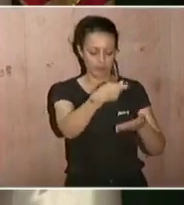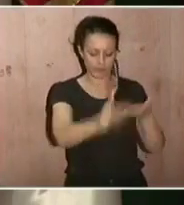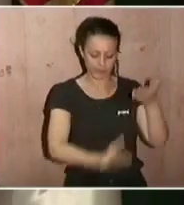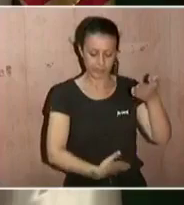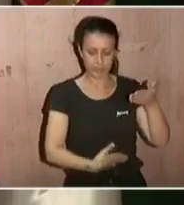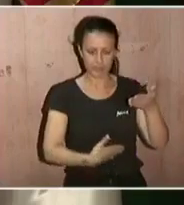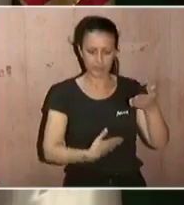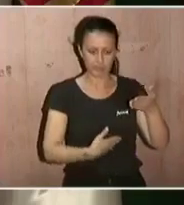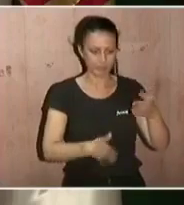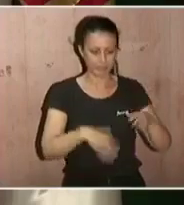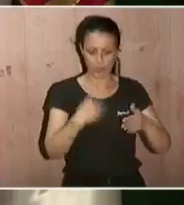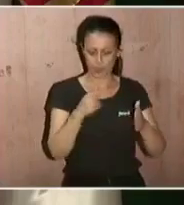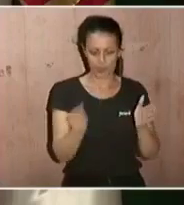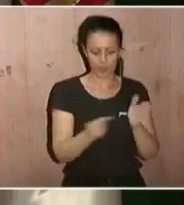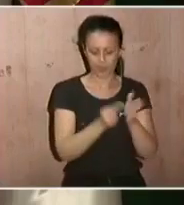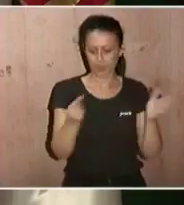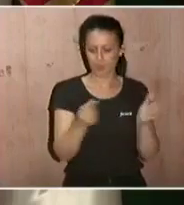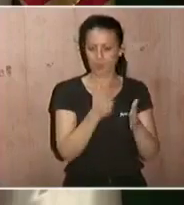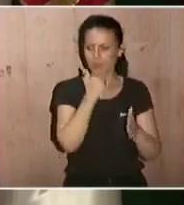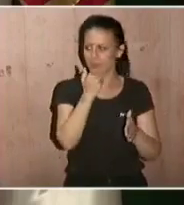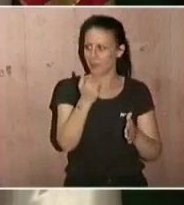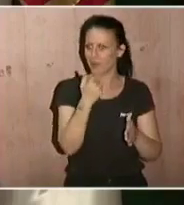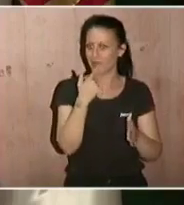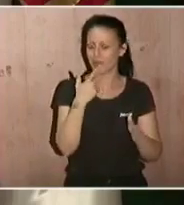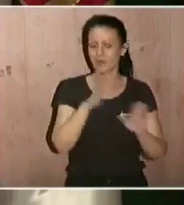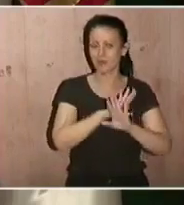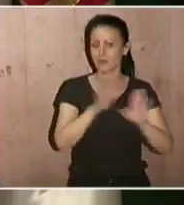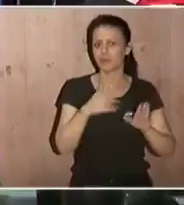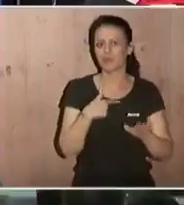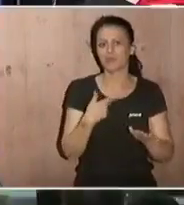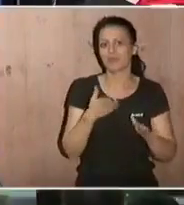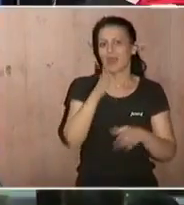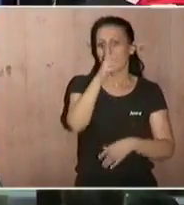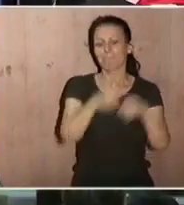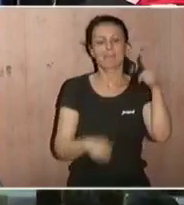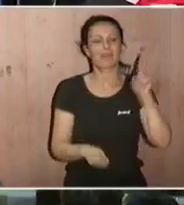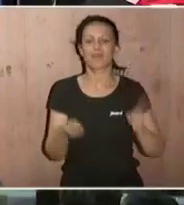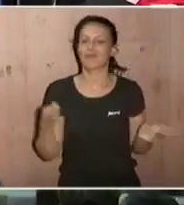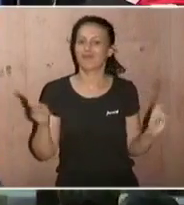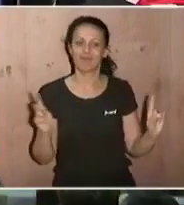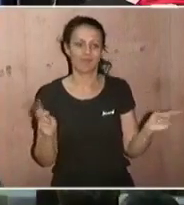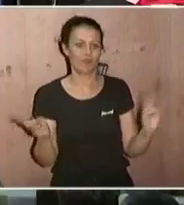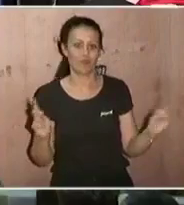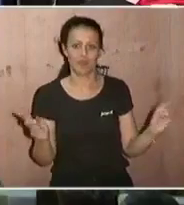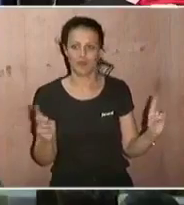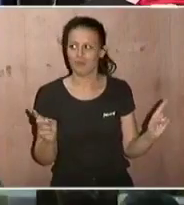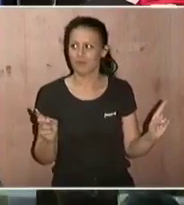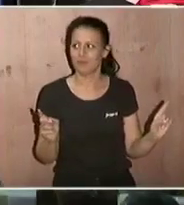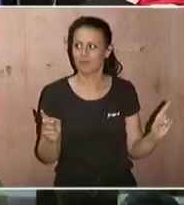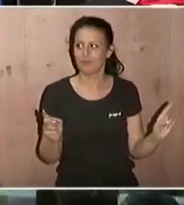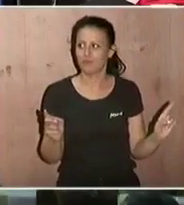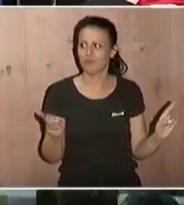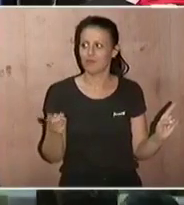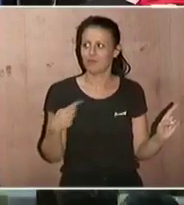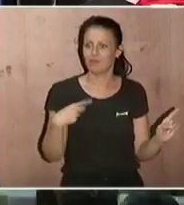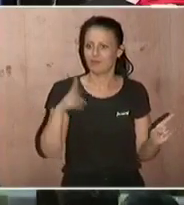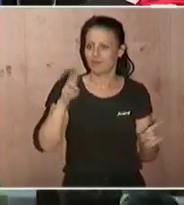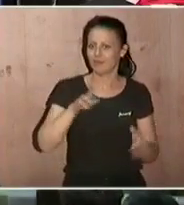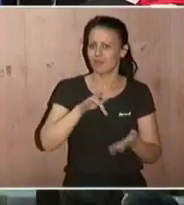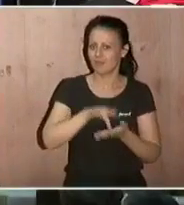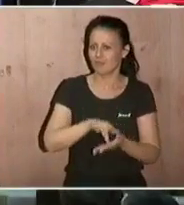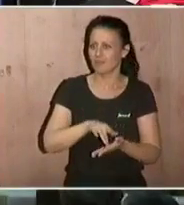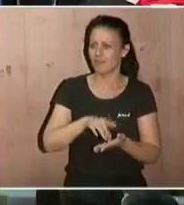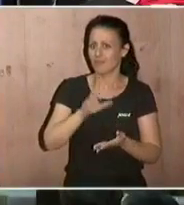aprendí que los clientes no quieren que seas imparcial. Lo aprendí en un caso, el caso de la cetárea de Arenys de